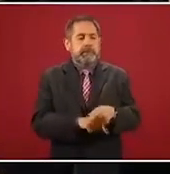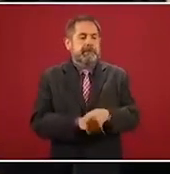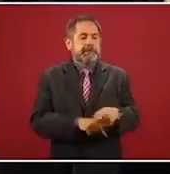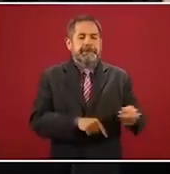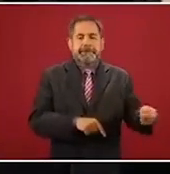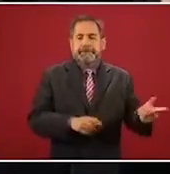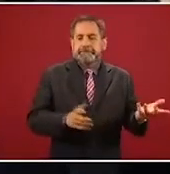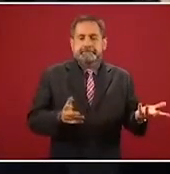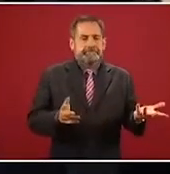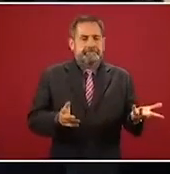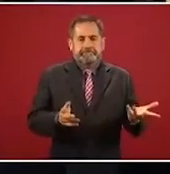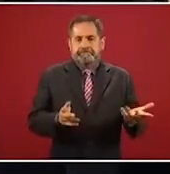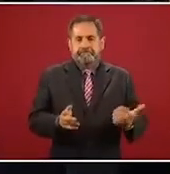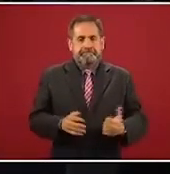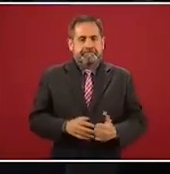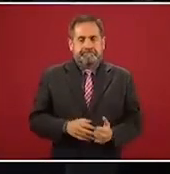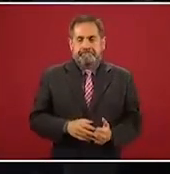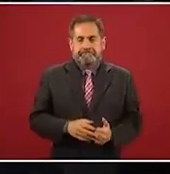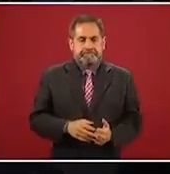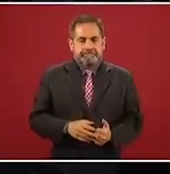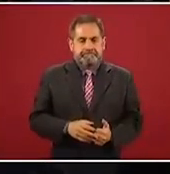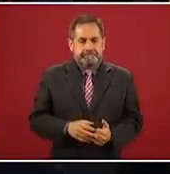totalmente